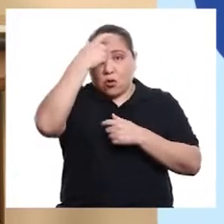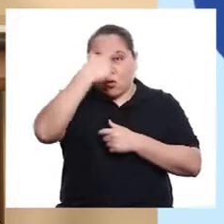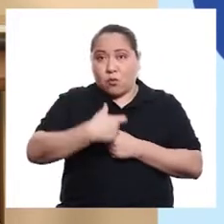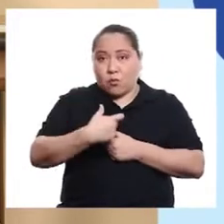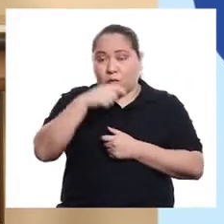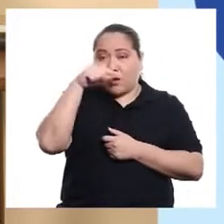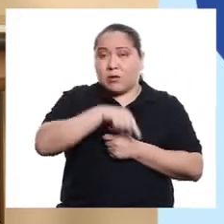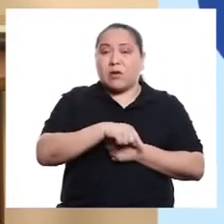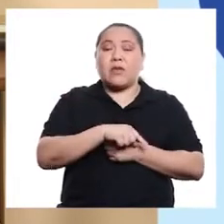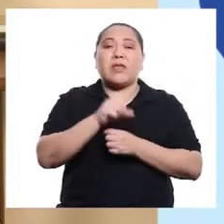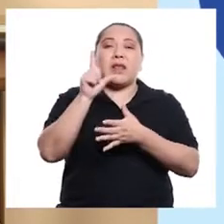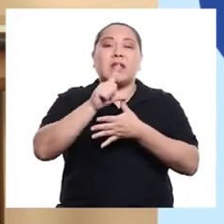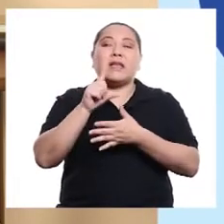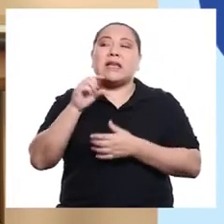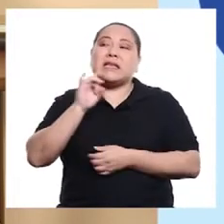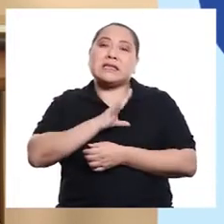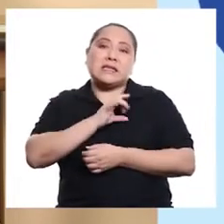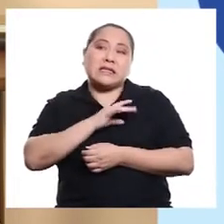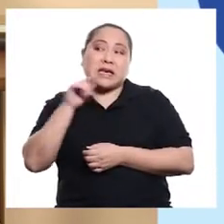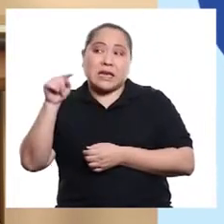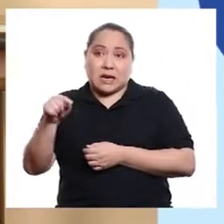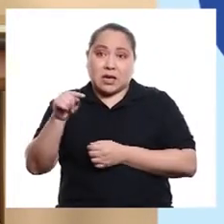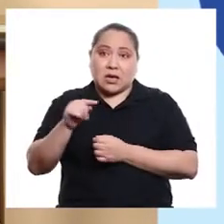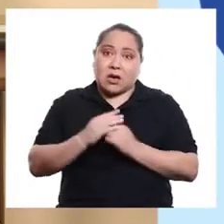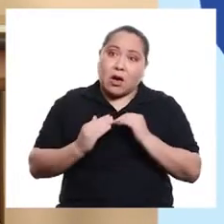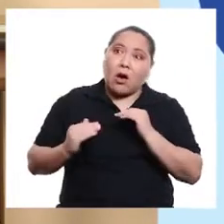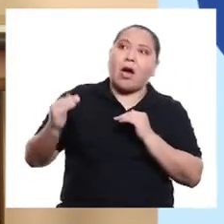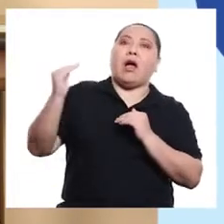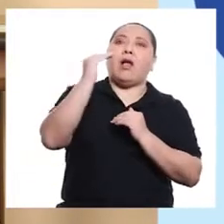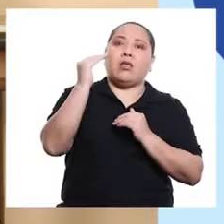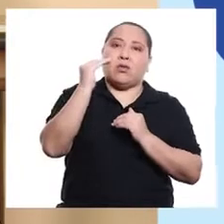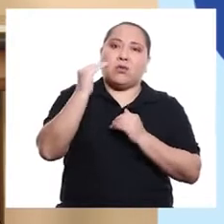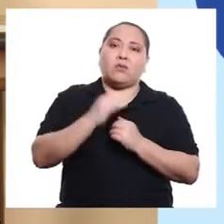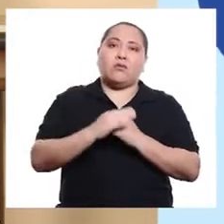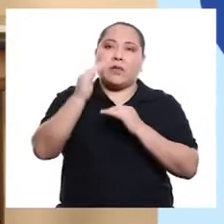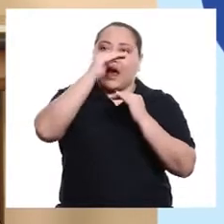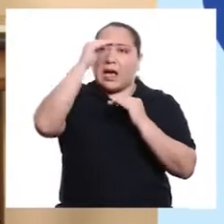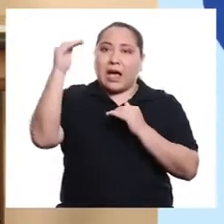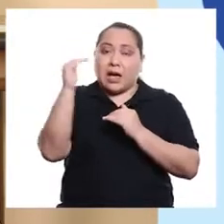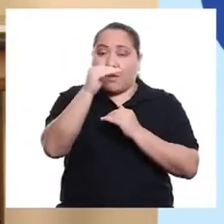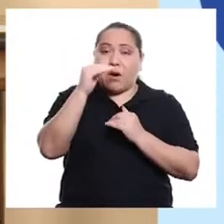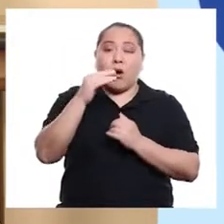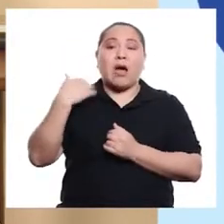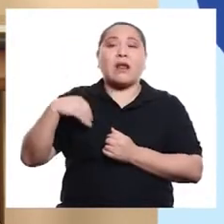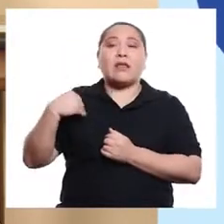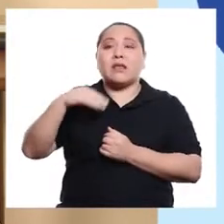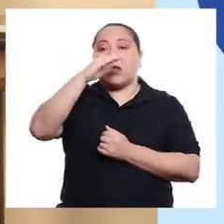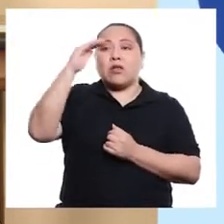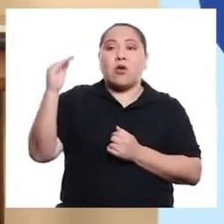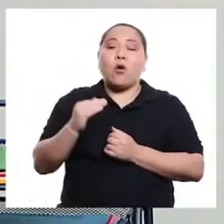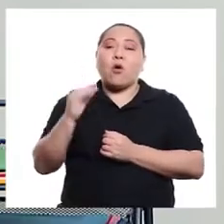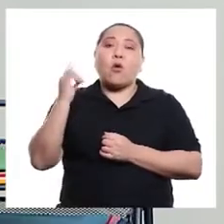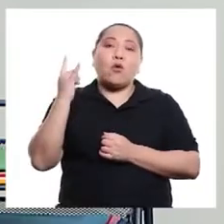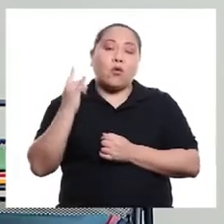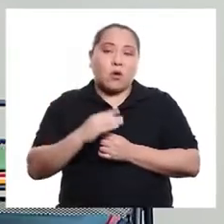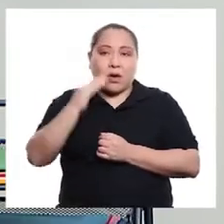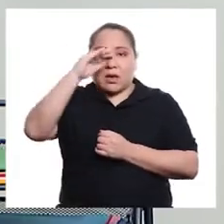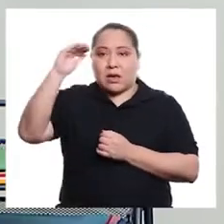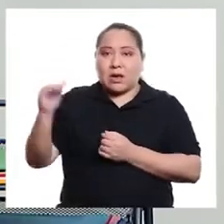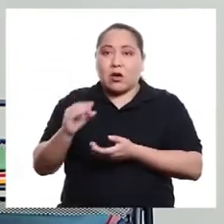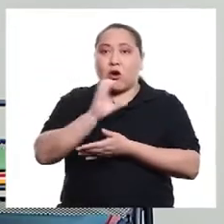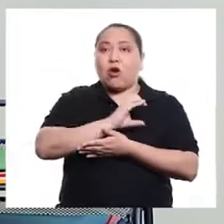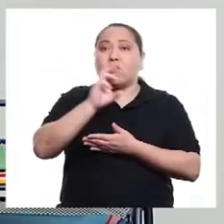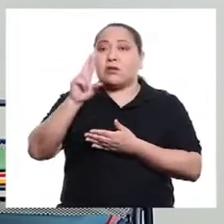Chile cuenta con un indicador de desarrollo humano muy alto, seguido de Argentina, Uruguay y Costa Rica.